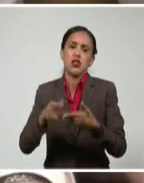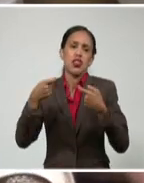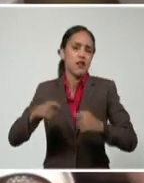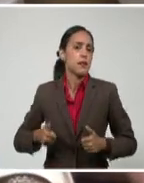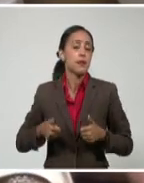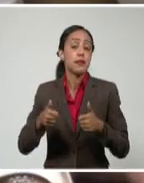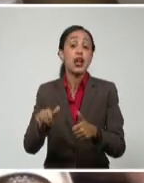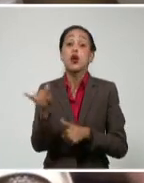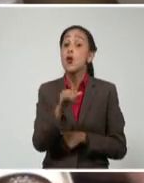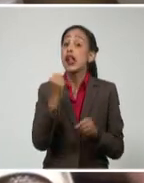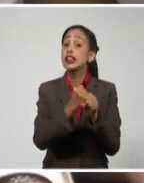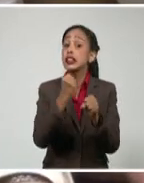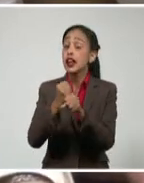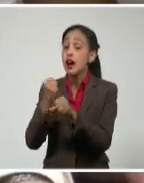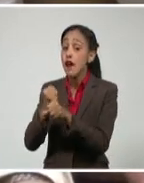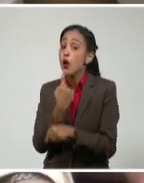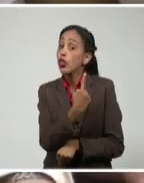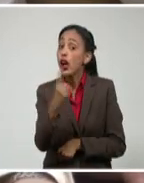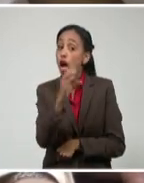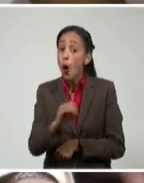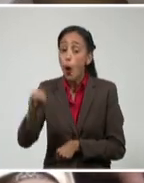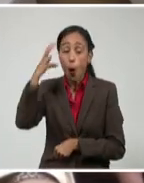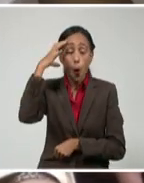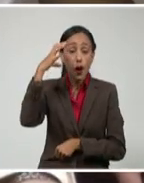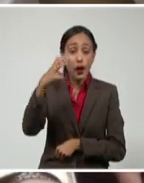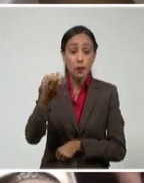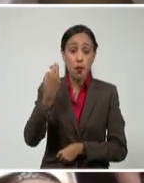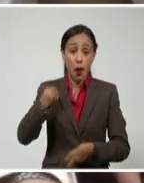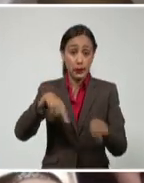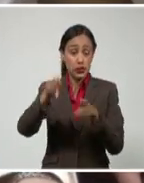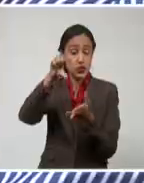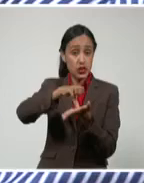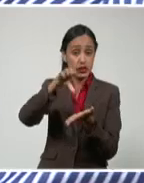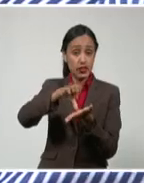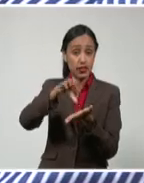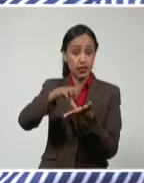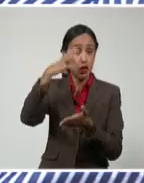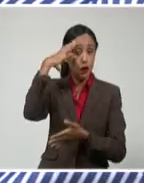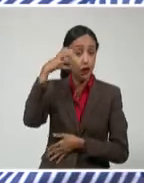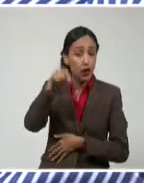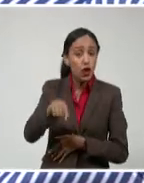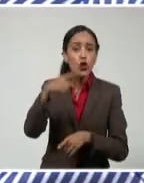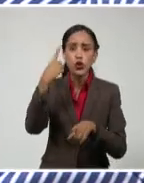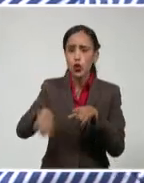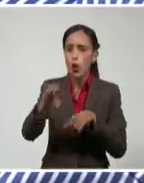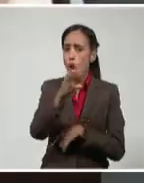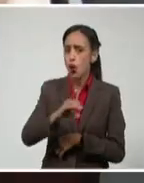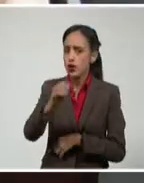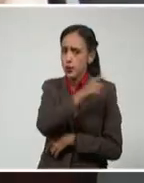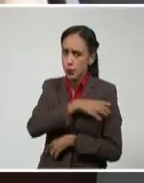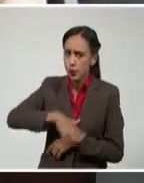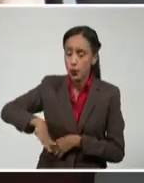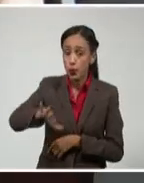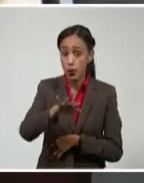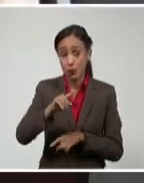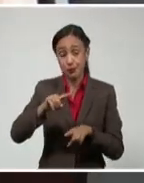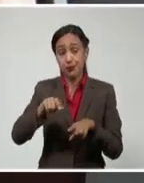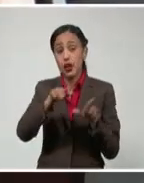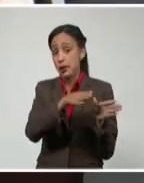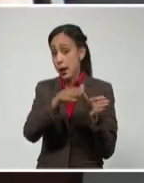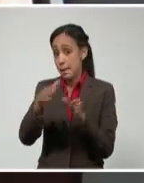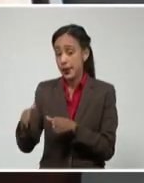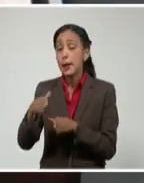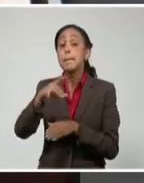le corresponde a cada organismo de la Administración Central del Estado y las organizaciones de masa. Con el retroceso de Pinar del Río a la fase de transmisión